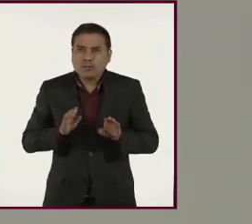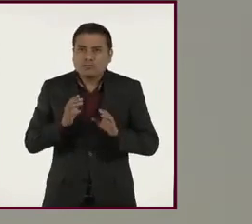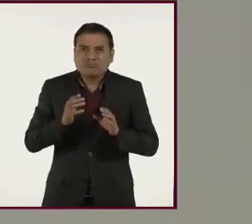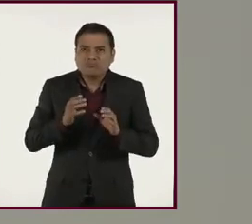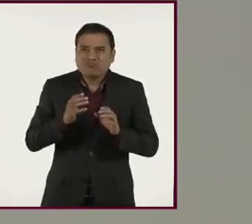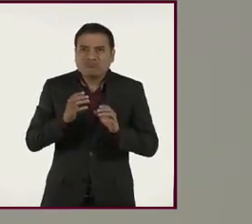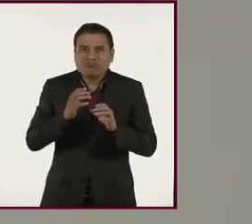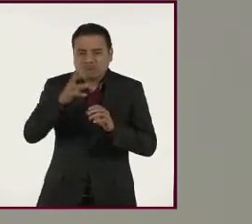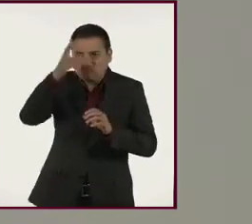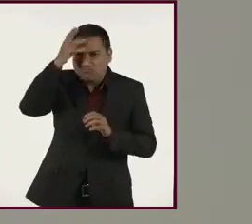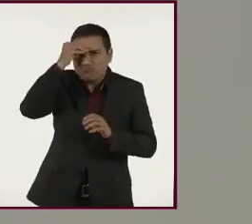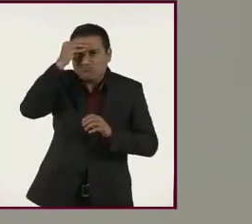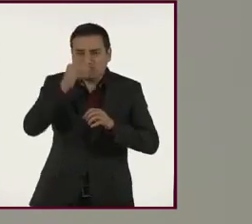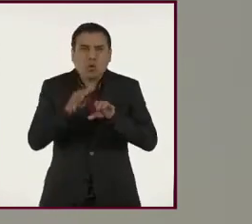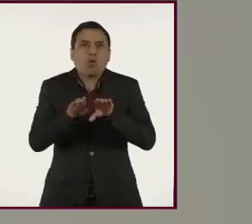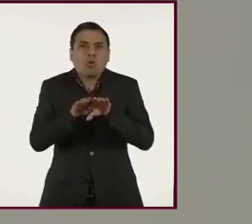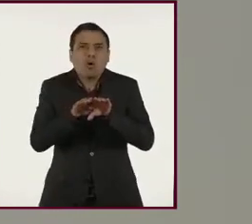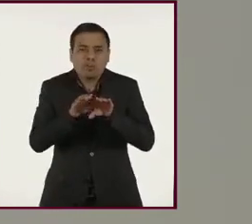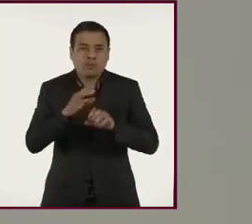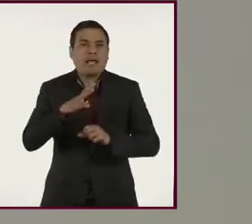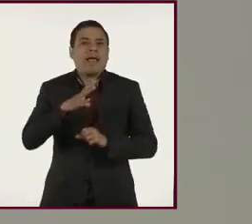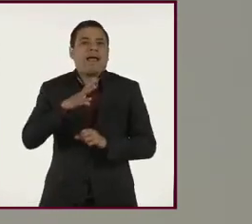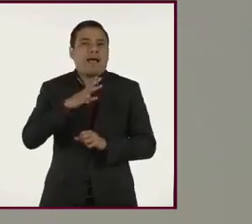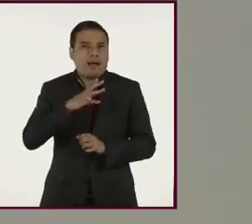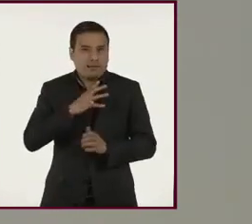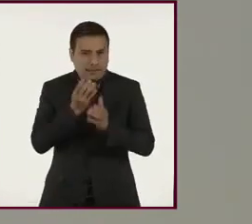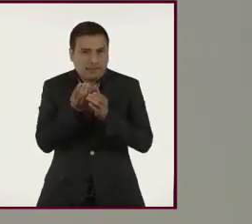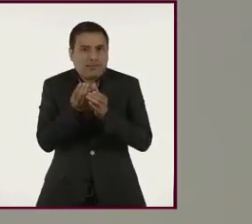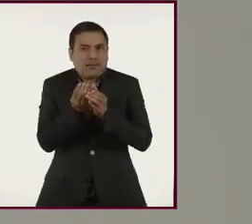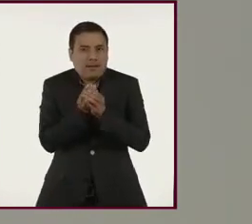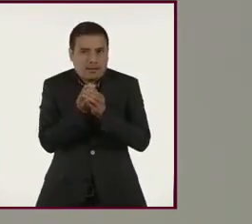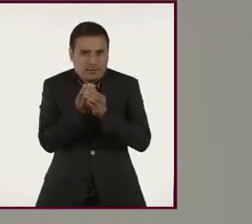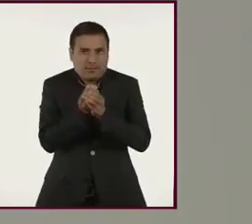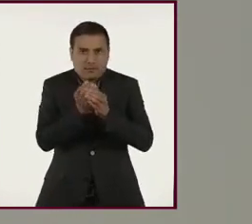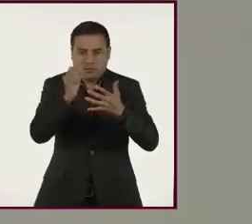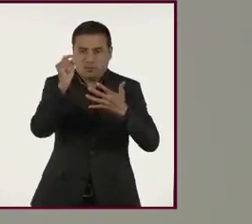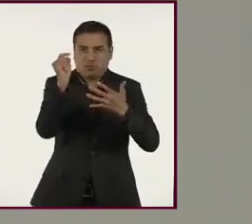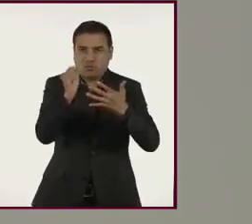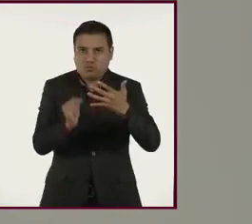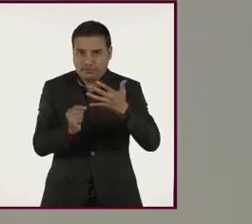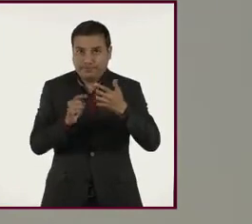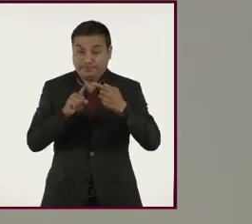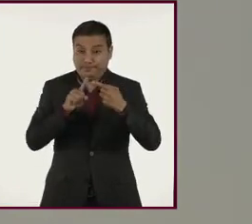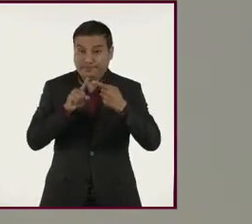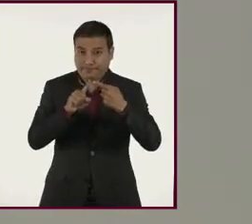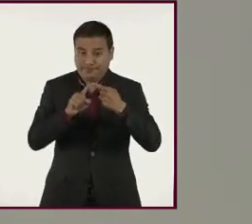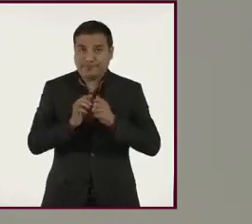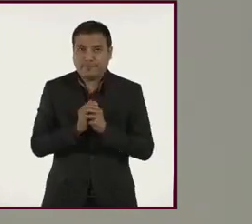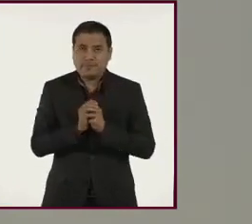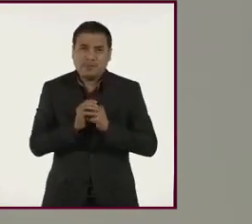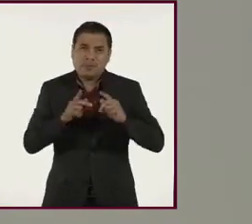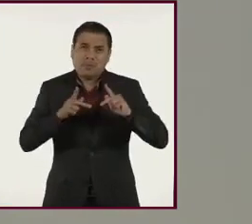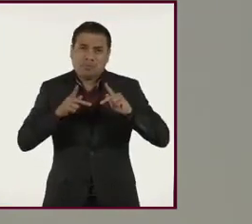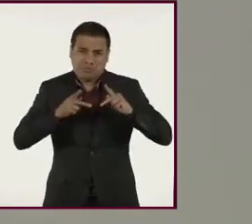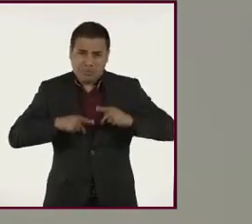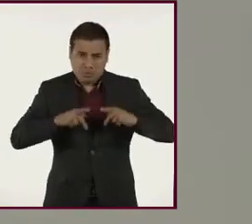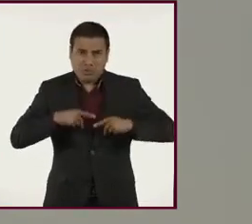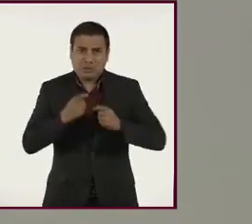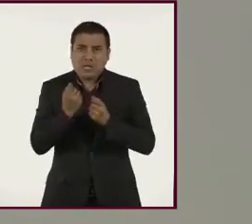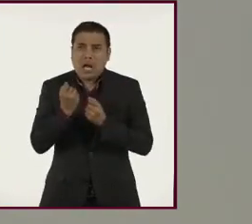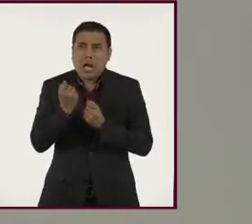han dividido para agruparse dentro de aquellas que se consideran como socialmente más aceptadas, pero que